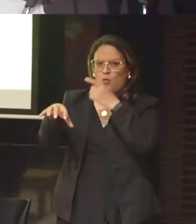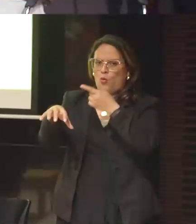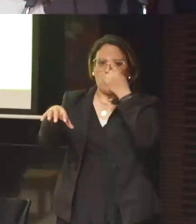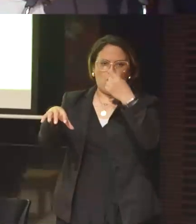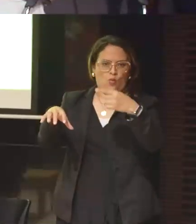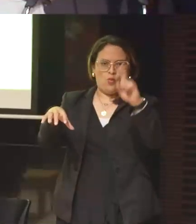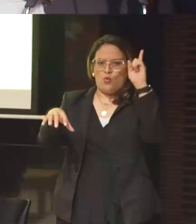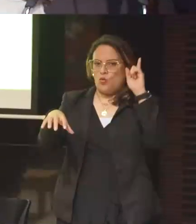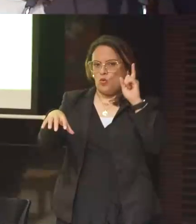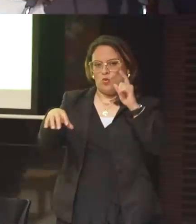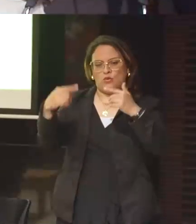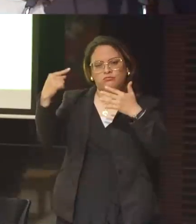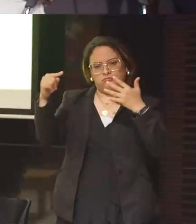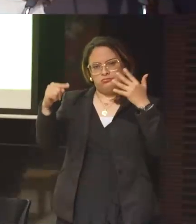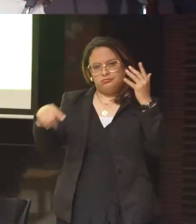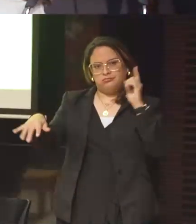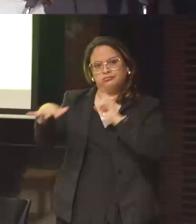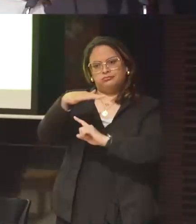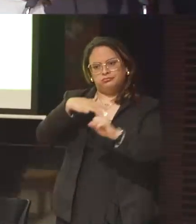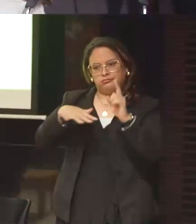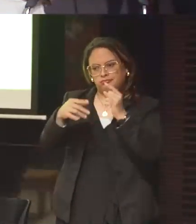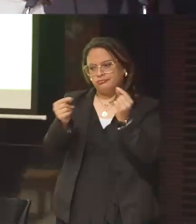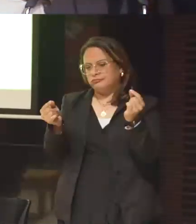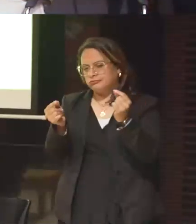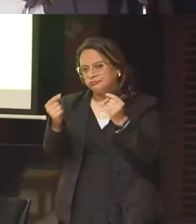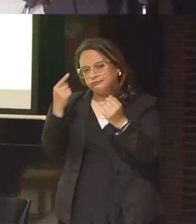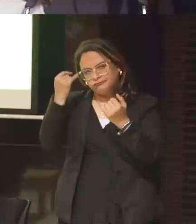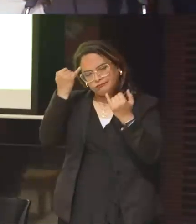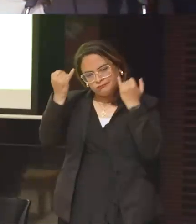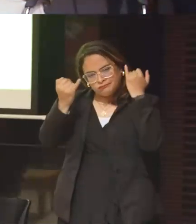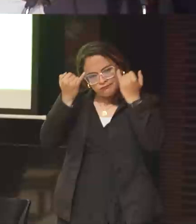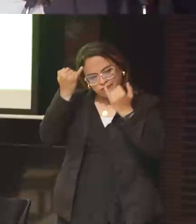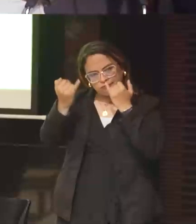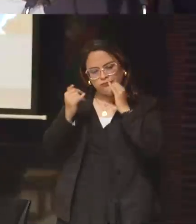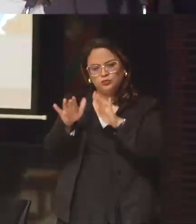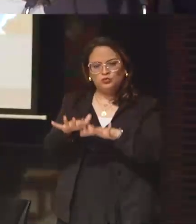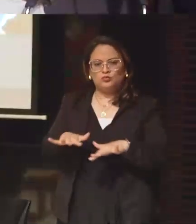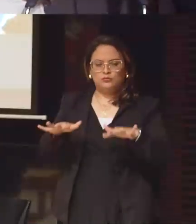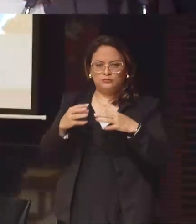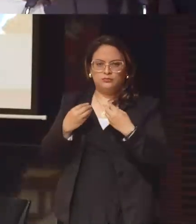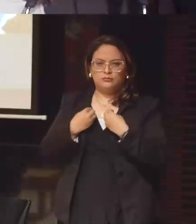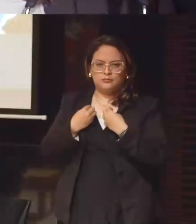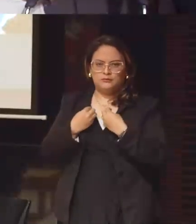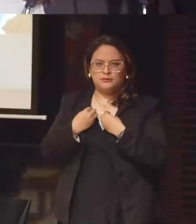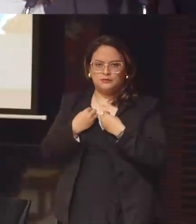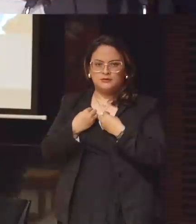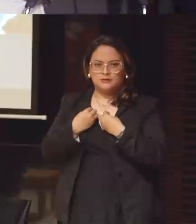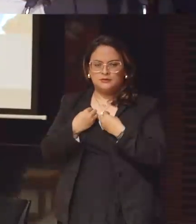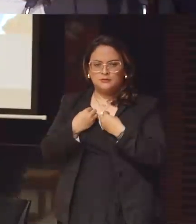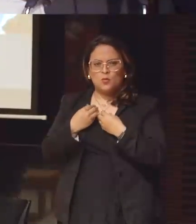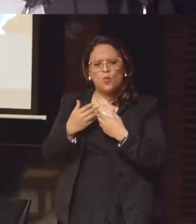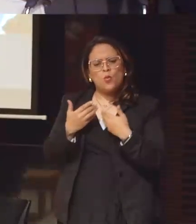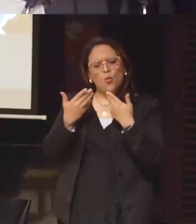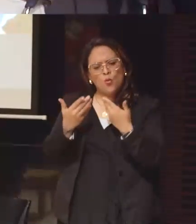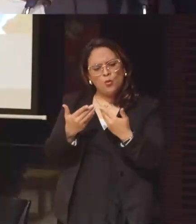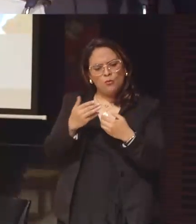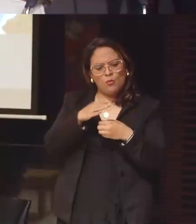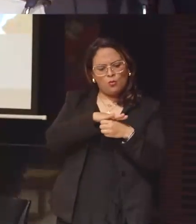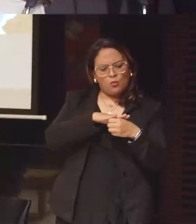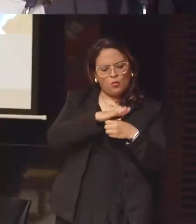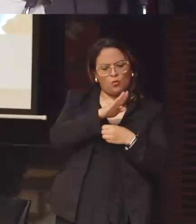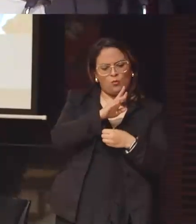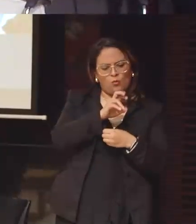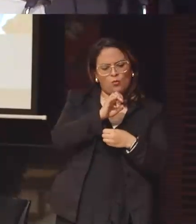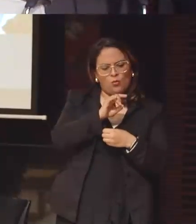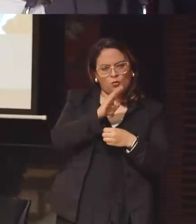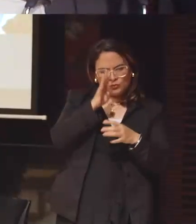tipo de desarrollos y de pensamientos dentro del territorio. Una cosa es hablar de cómo se va a desarrollar el Bronx Distrito Creativo y otra